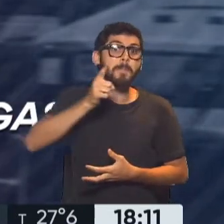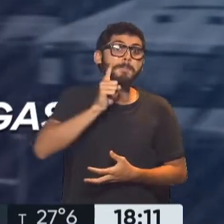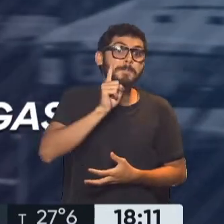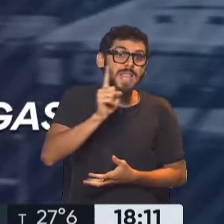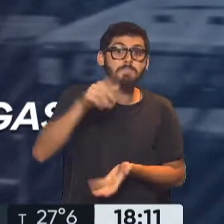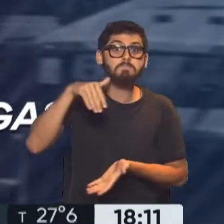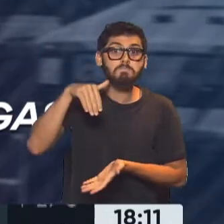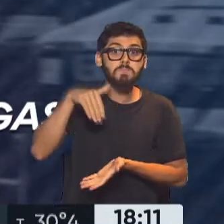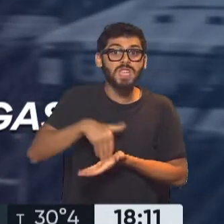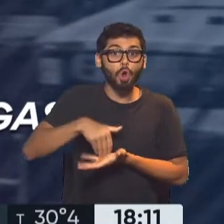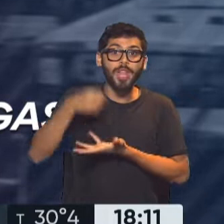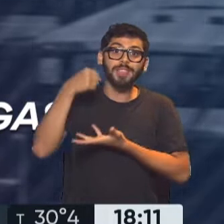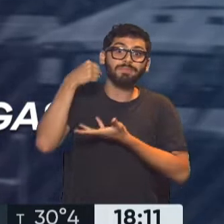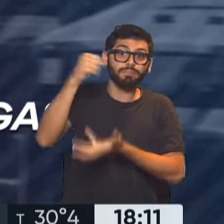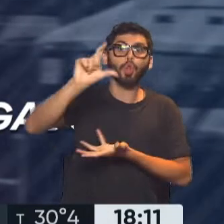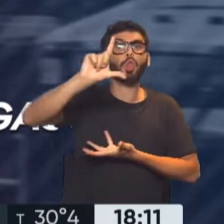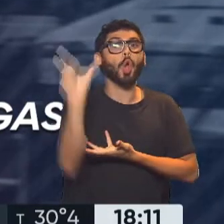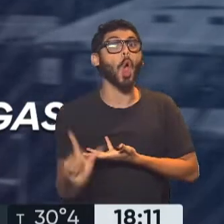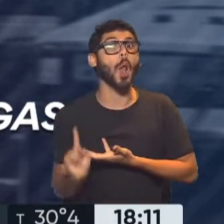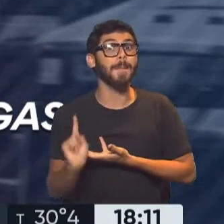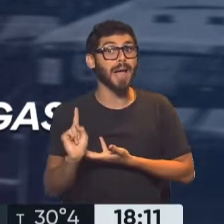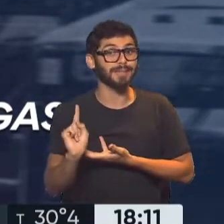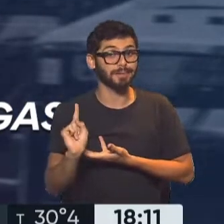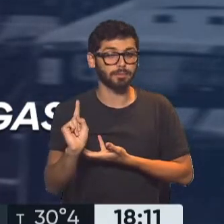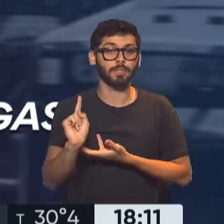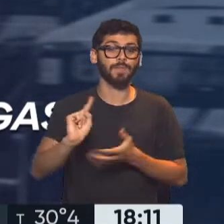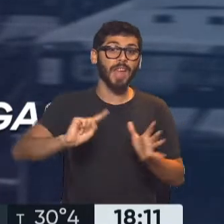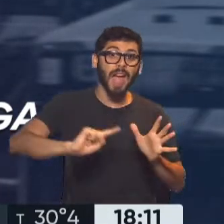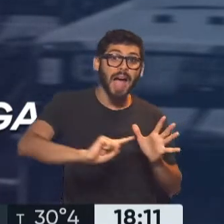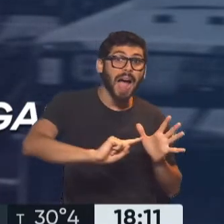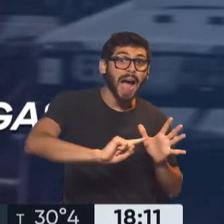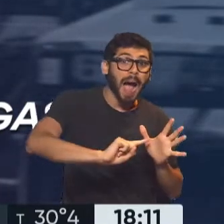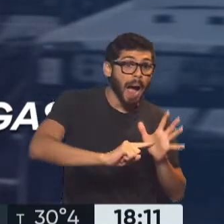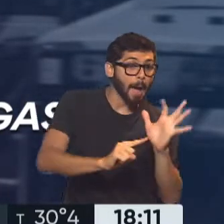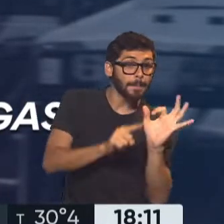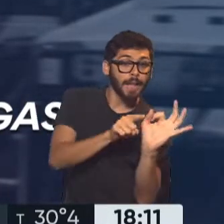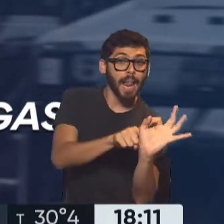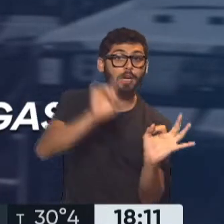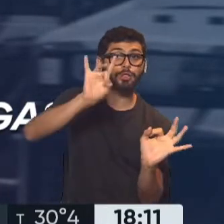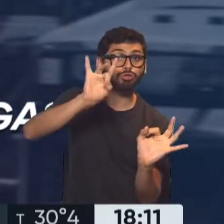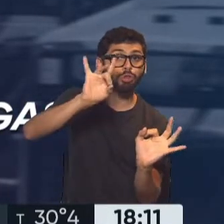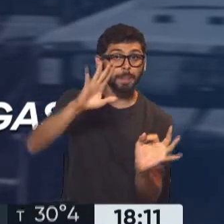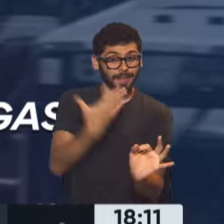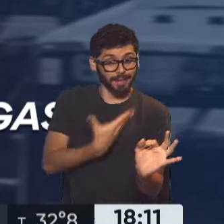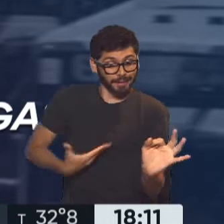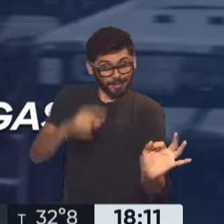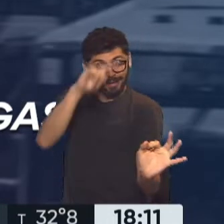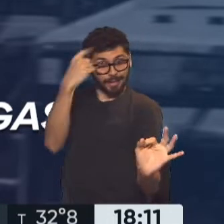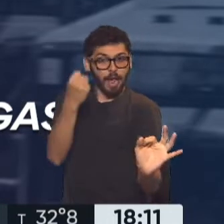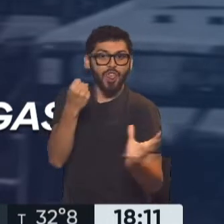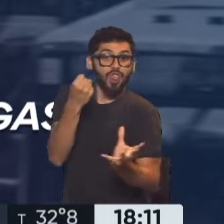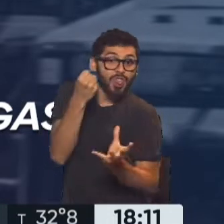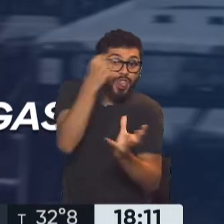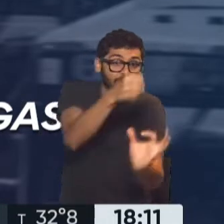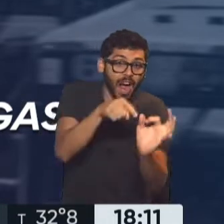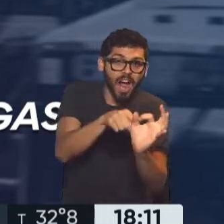en todo el país. Solo la Ciudad de Buenos Aires tenía, gastó 15.000 millones, o sea, el Estado Nacional le aportó a la Ciudad de